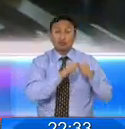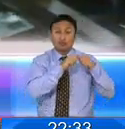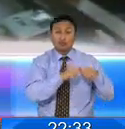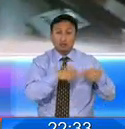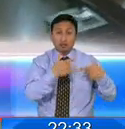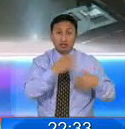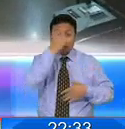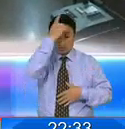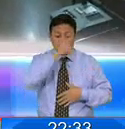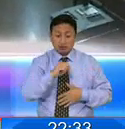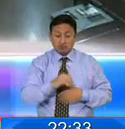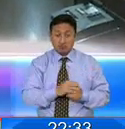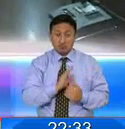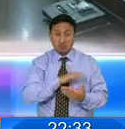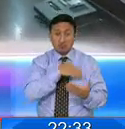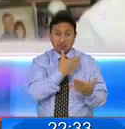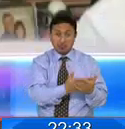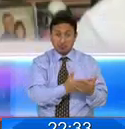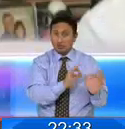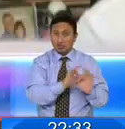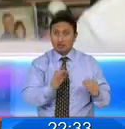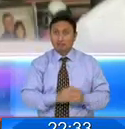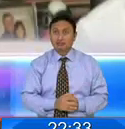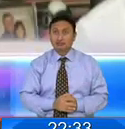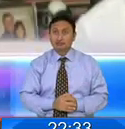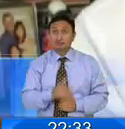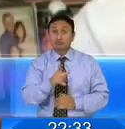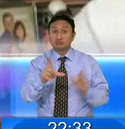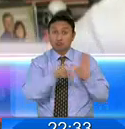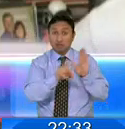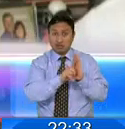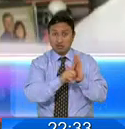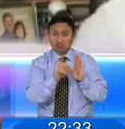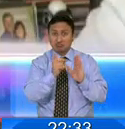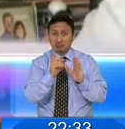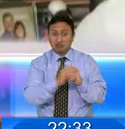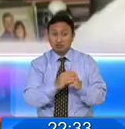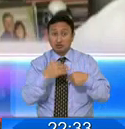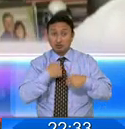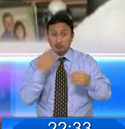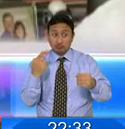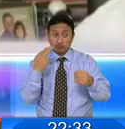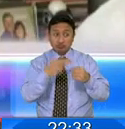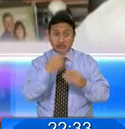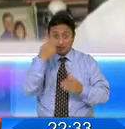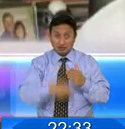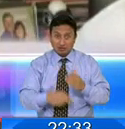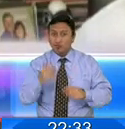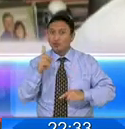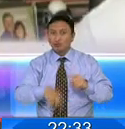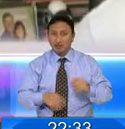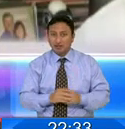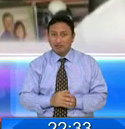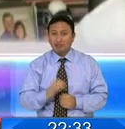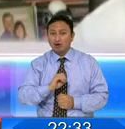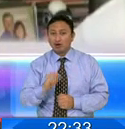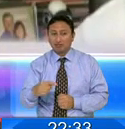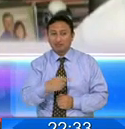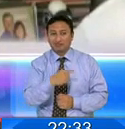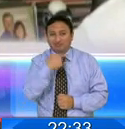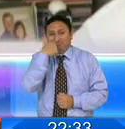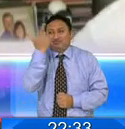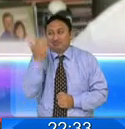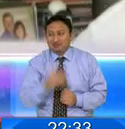su decisión de no asistir a la sesión. No son legales, por lo tanto no cabe ninguna sanción. Y peor, ridiculeces